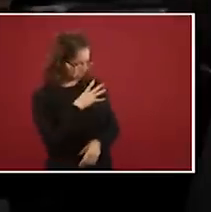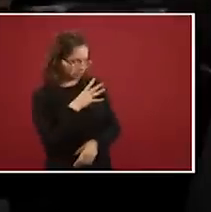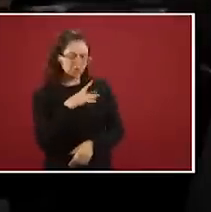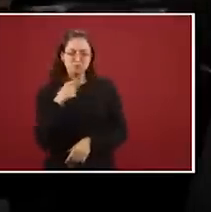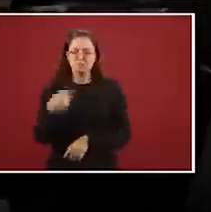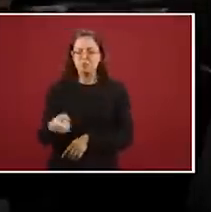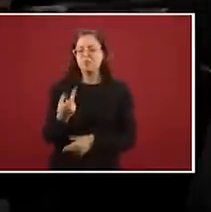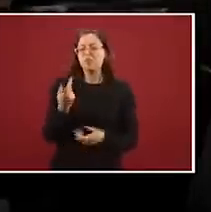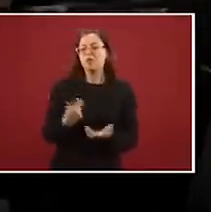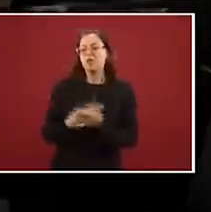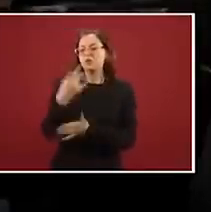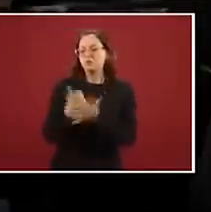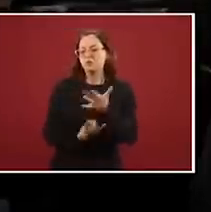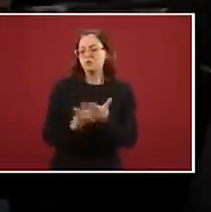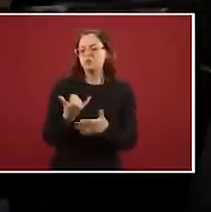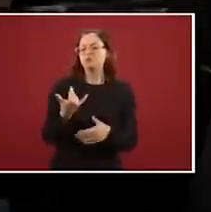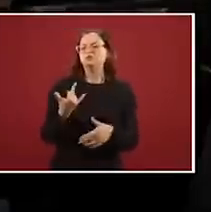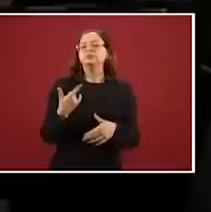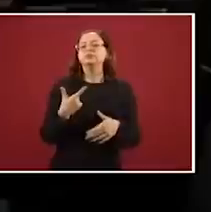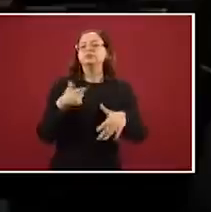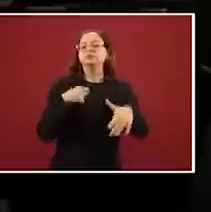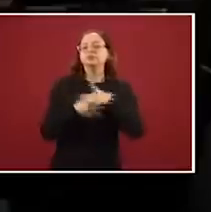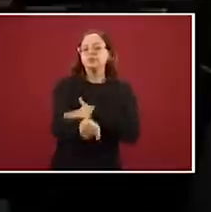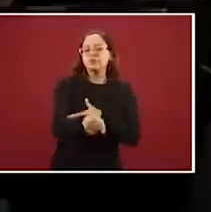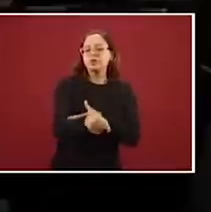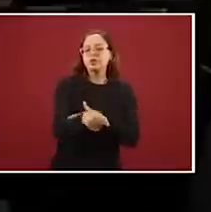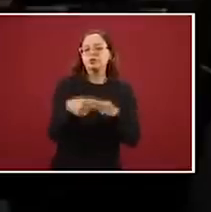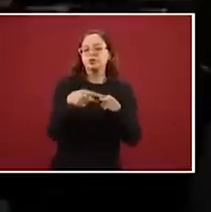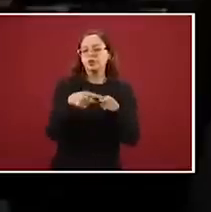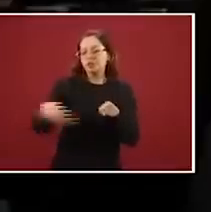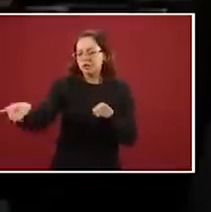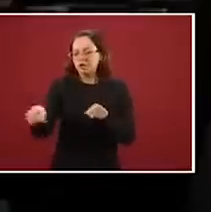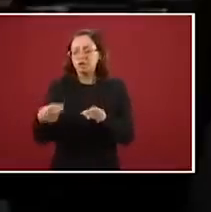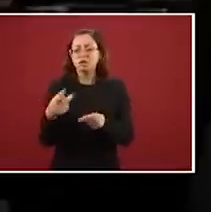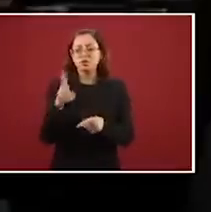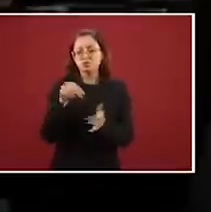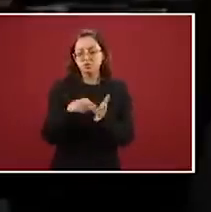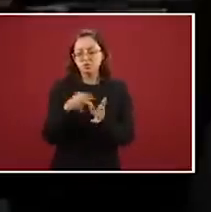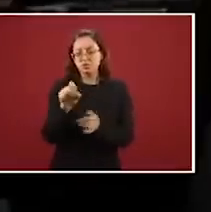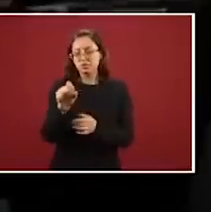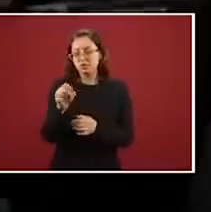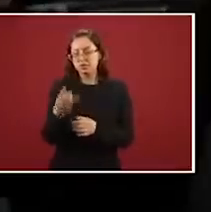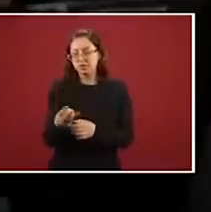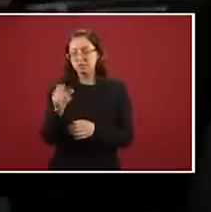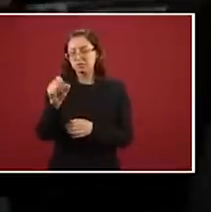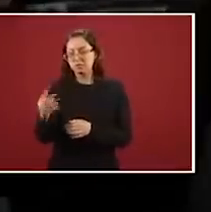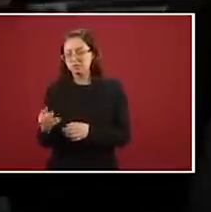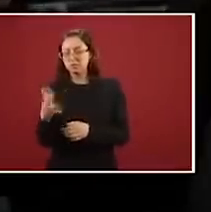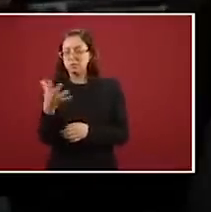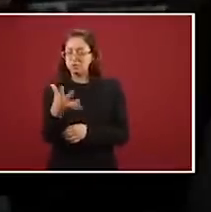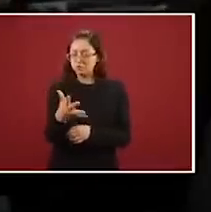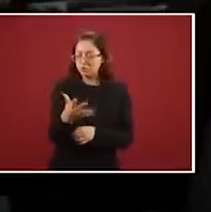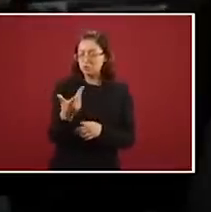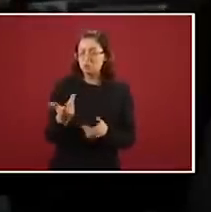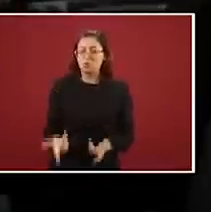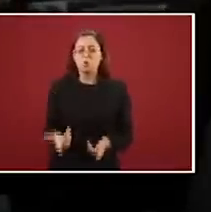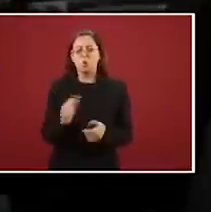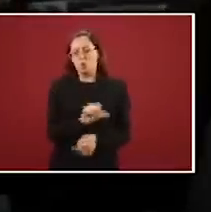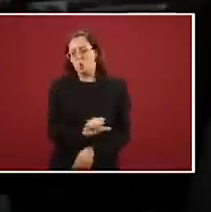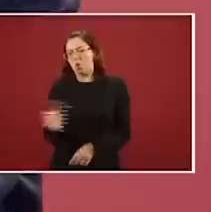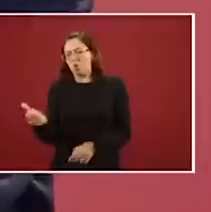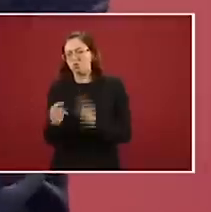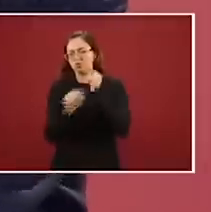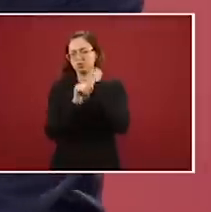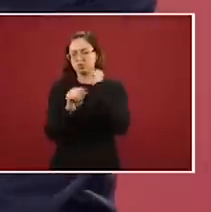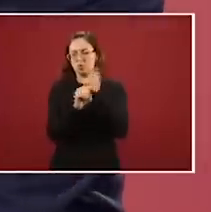tren suburbano, la ampliación desde Lechería hasta Santa Lucía, estará lista en 2023 o 2024, de acuerdo con las proyecciones. ¿Qué otra opción habría?